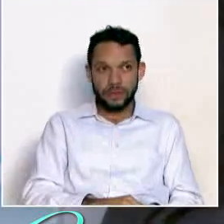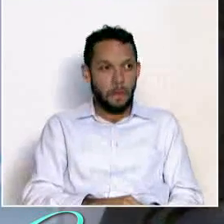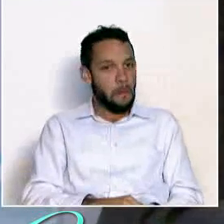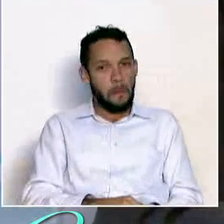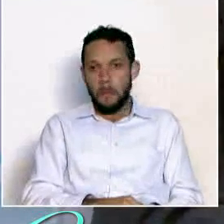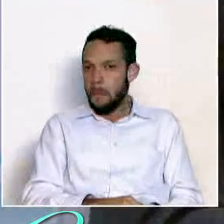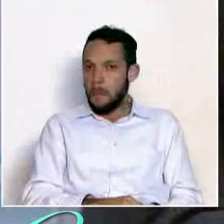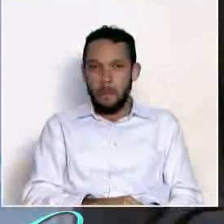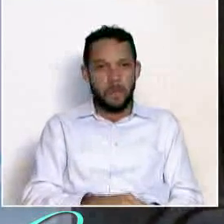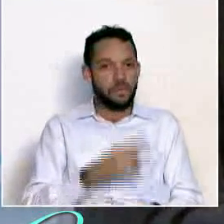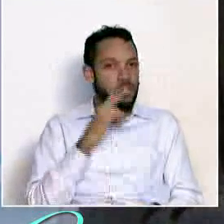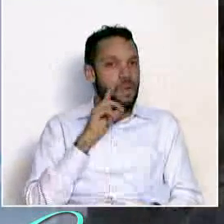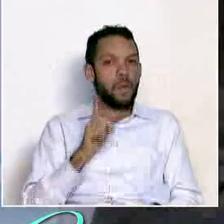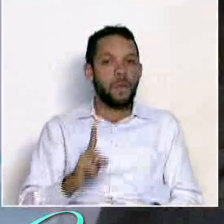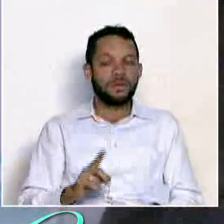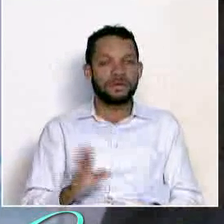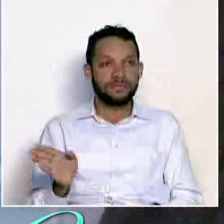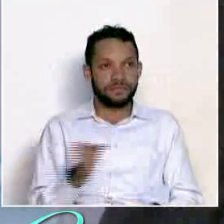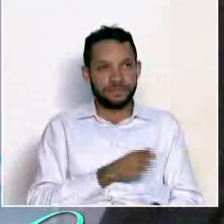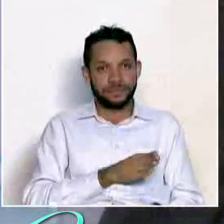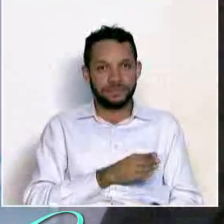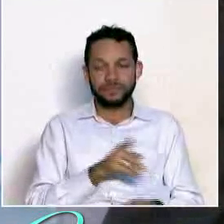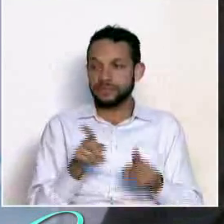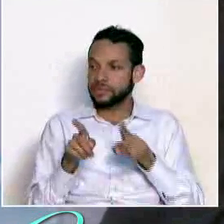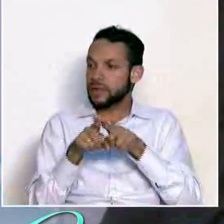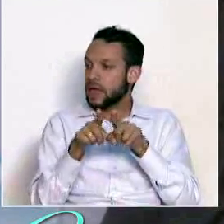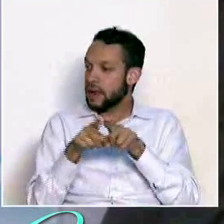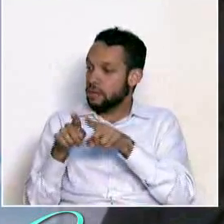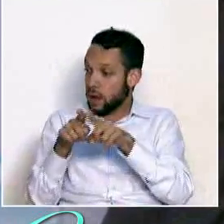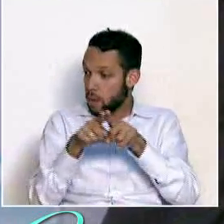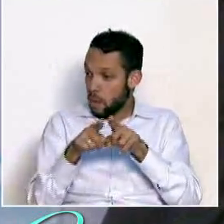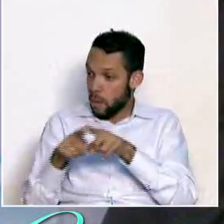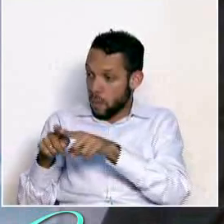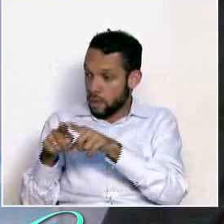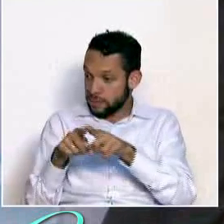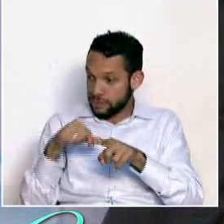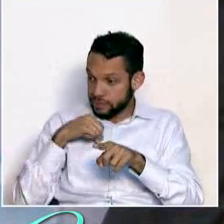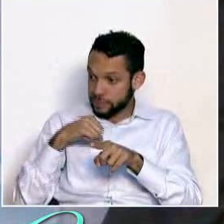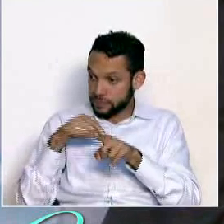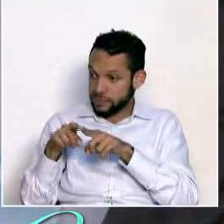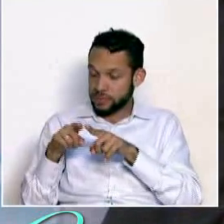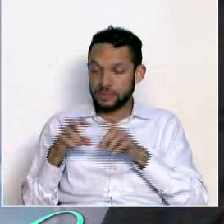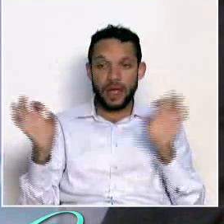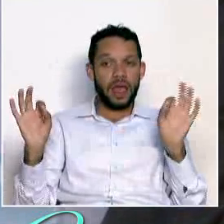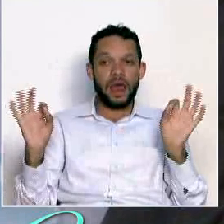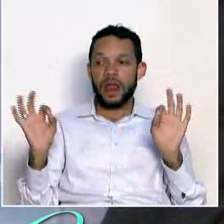No. Bien, ¿tienes hermanos o hermanas? No.